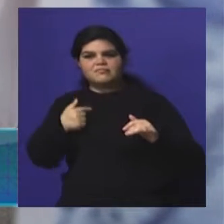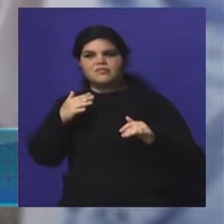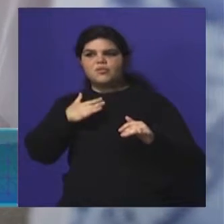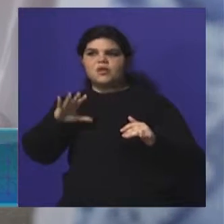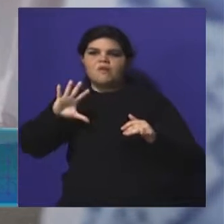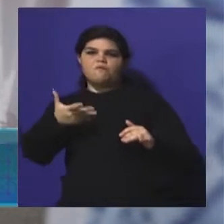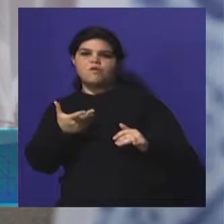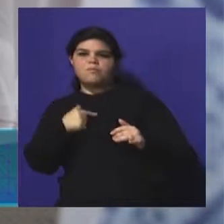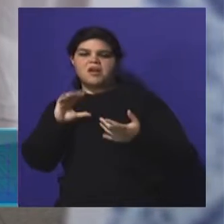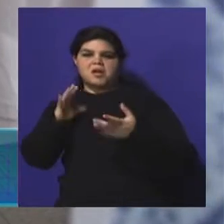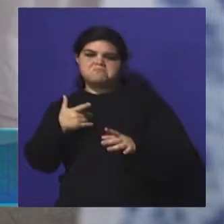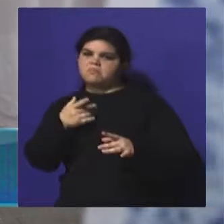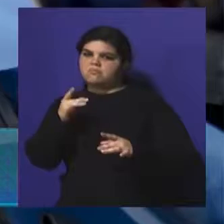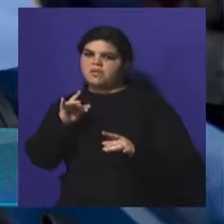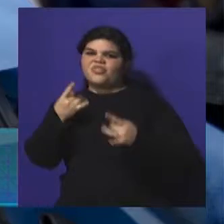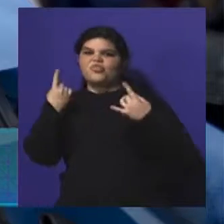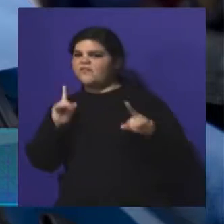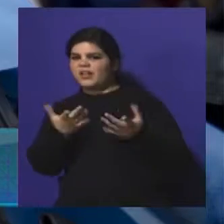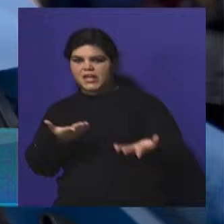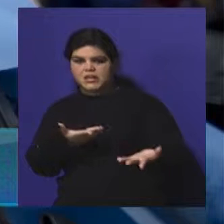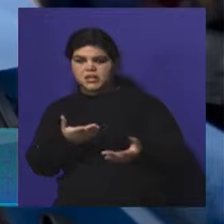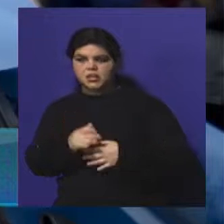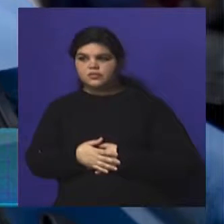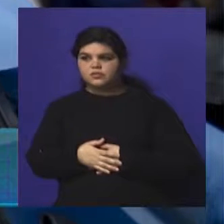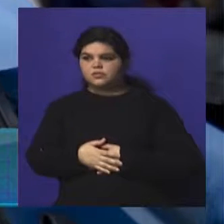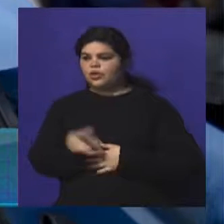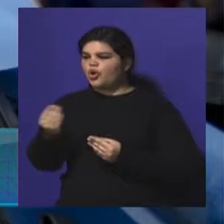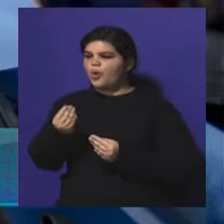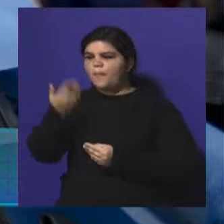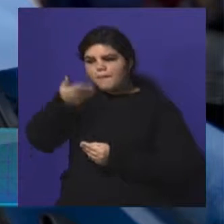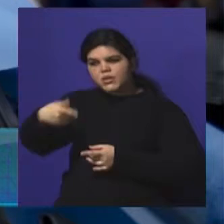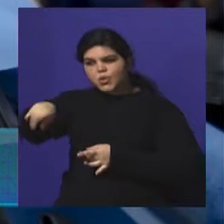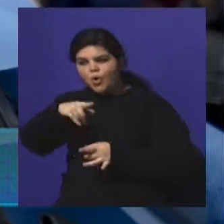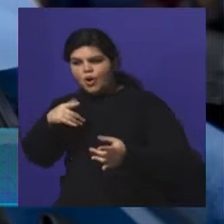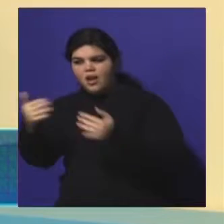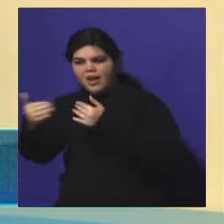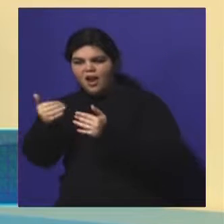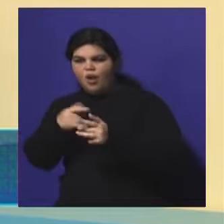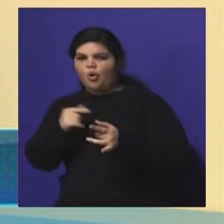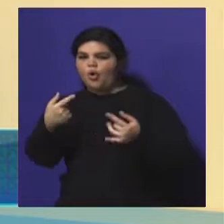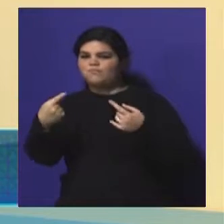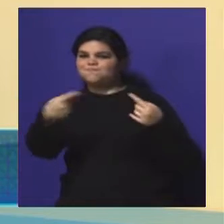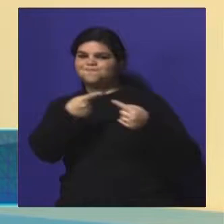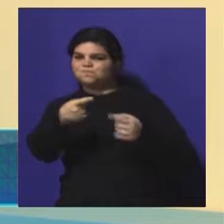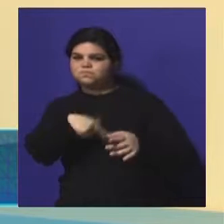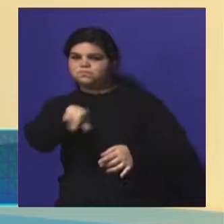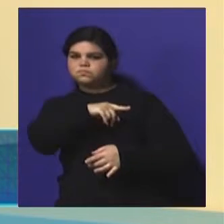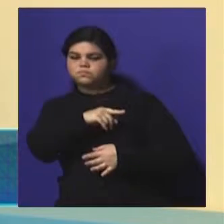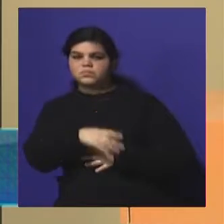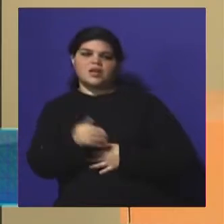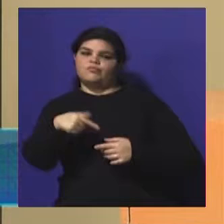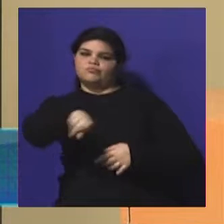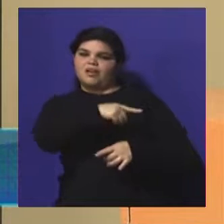un distanciamiento importante. ¿Con respecto a la gente? ¿O entre ellos? No, entre ellos. Ah, con respecto a la gente, y en